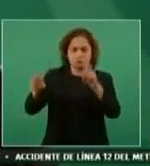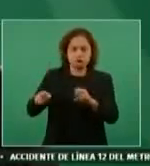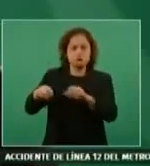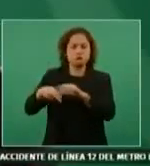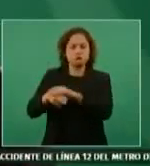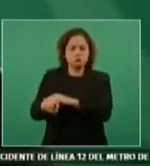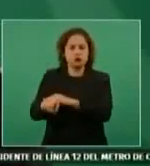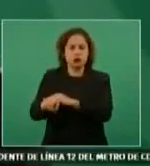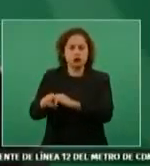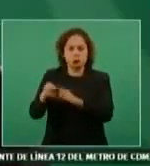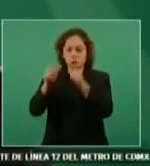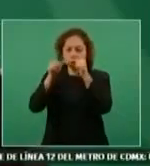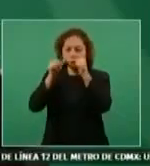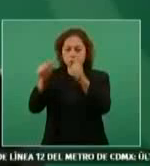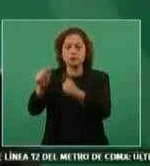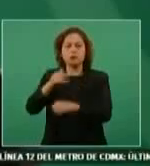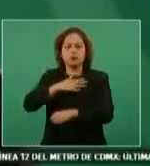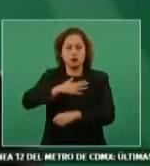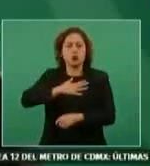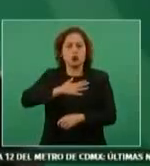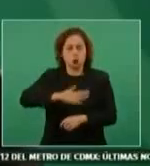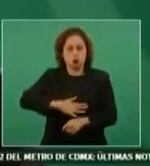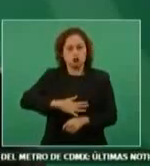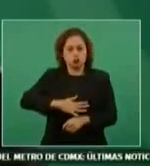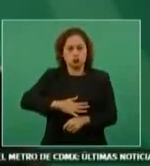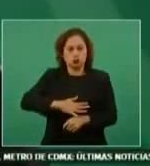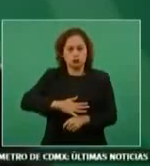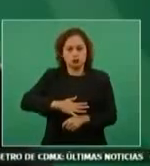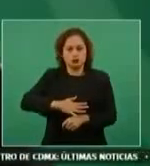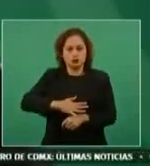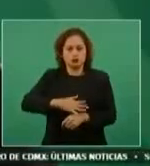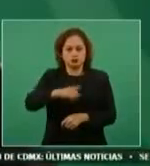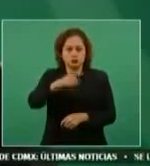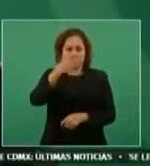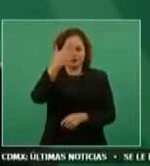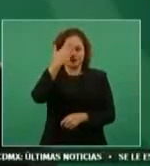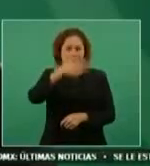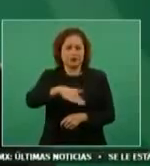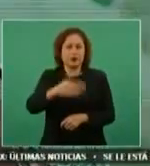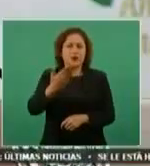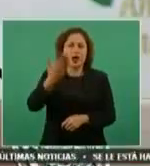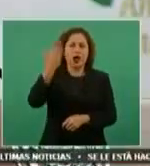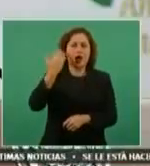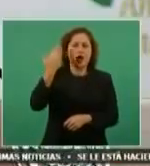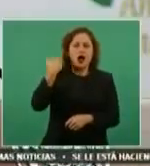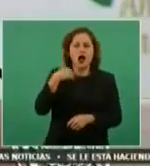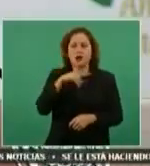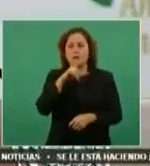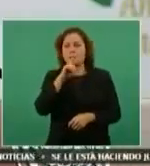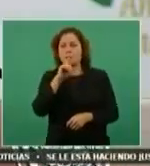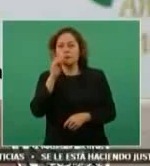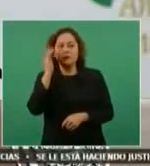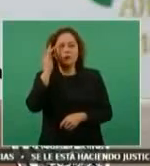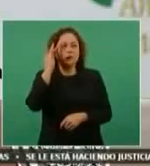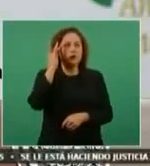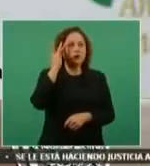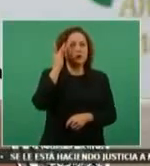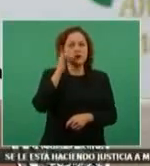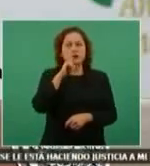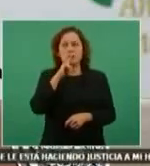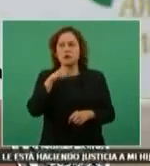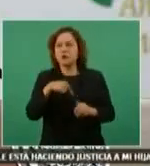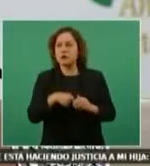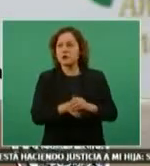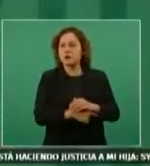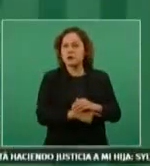riendo de que yo estoy de acuerdo en eso con el señor presidente? No. Es que me acordé que un día estaba caminando en Reforma y había un plantón